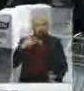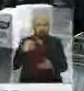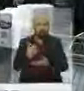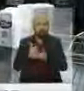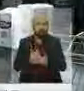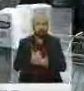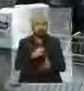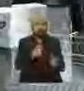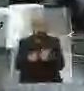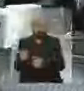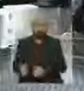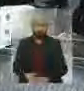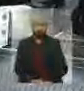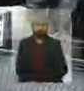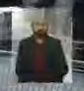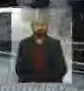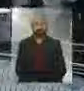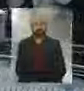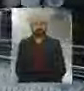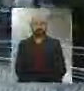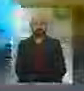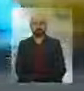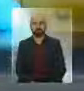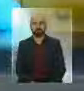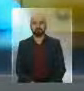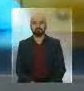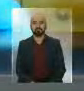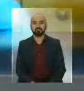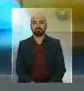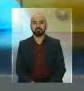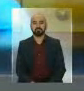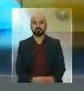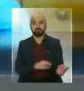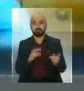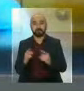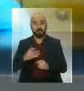a los demás. Y este martes será formalizado.